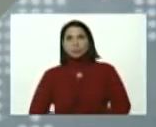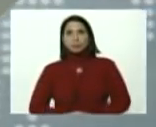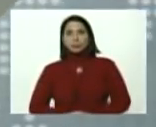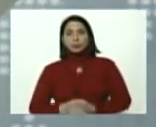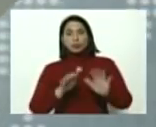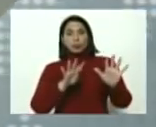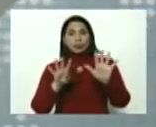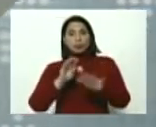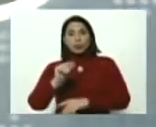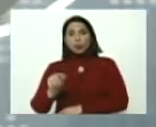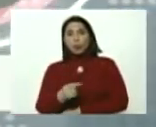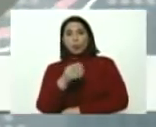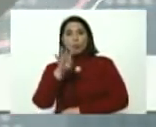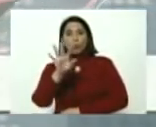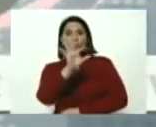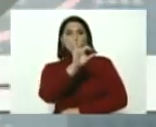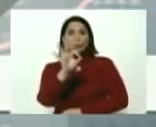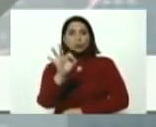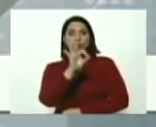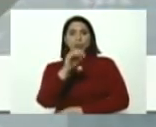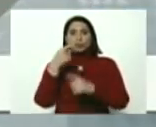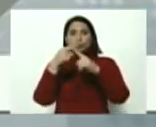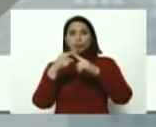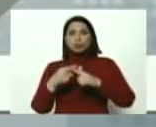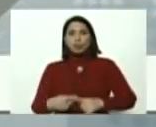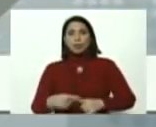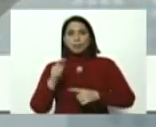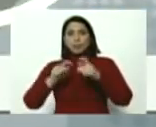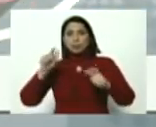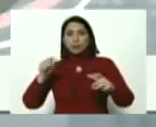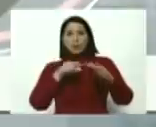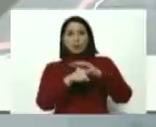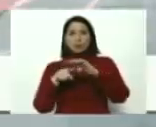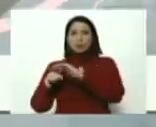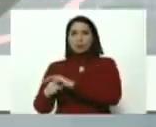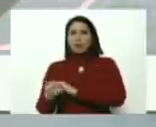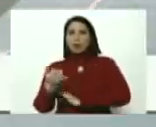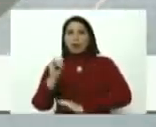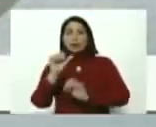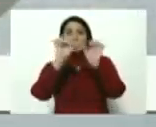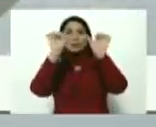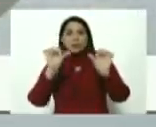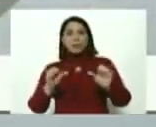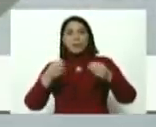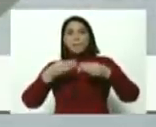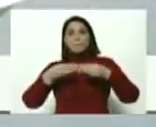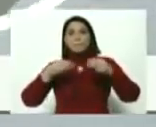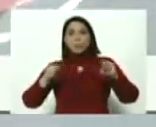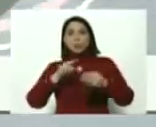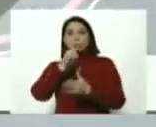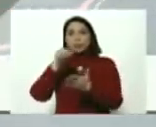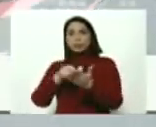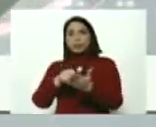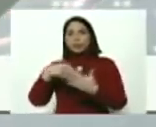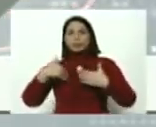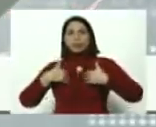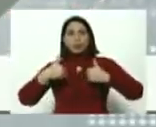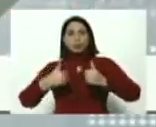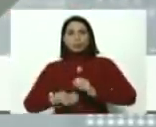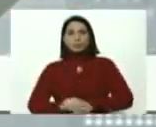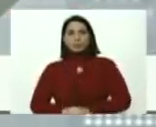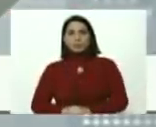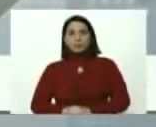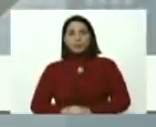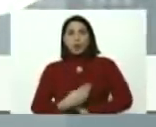99,4% del total de casos ingresados, son ingresados en el Sistema Público Nacional de Salud, o